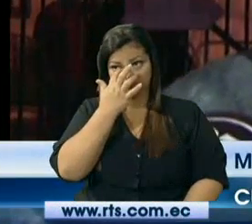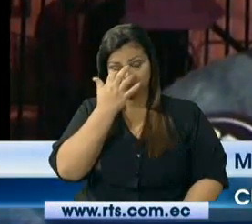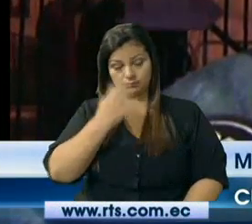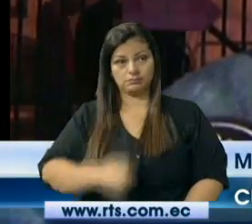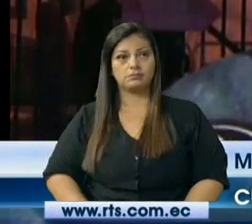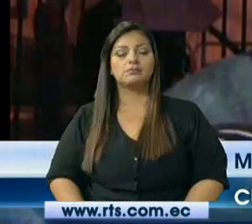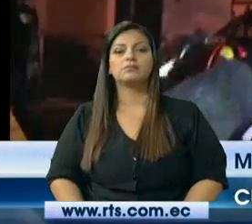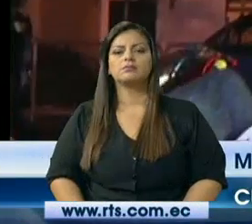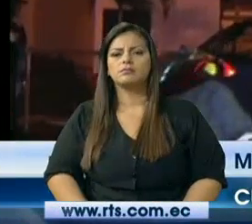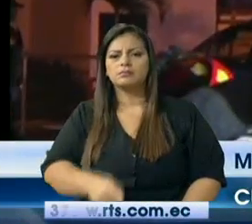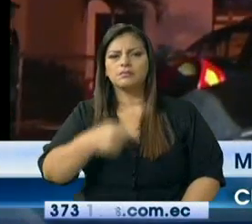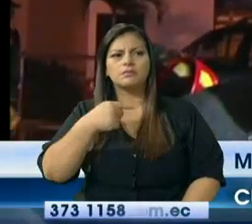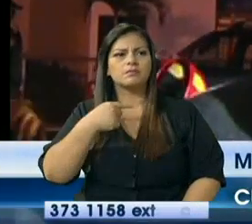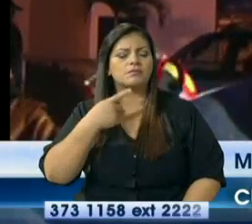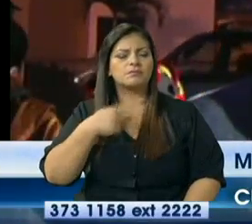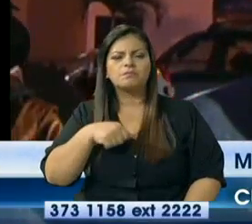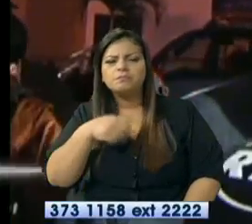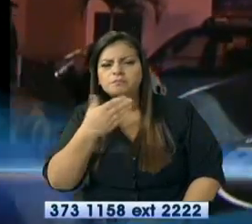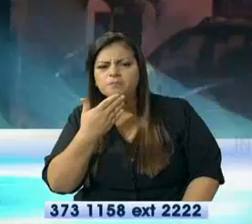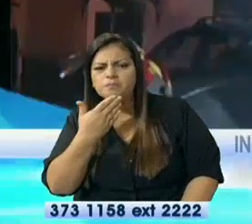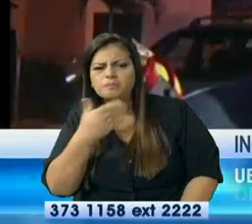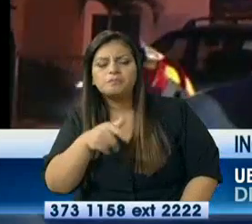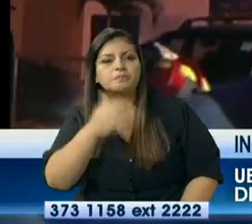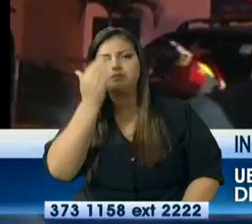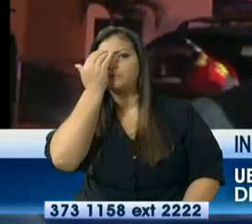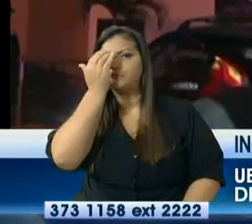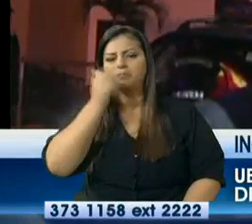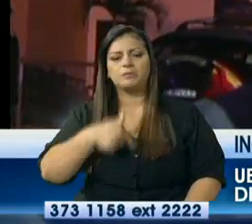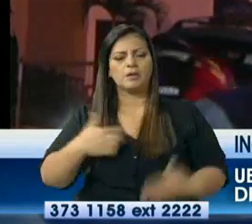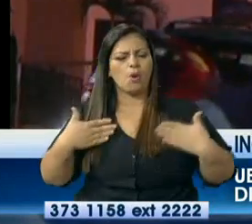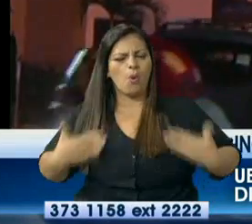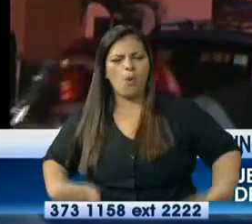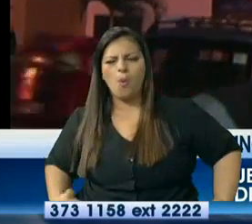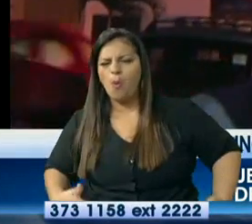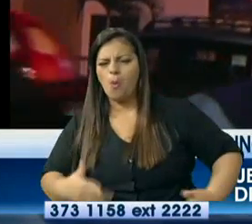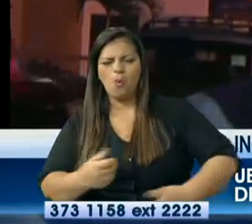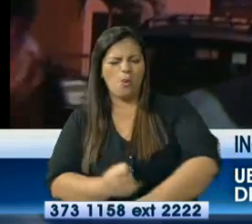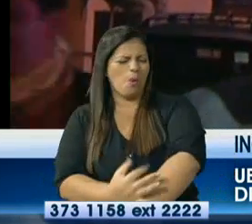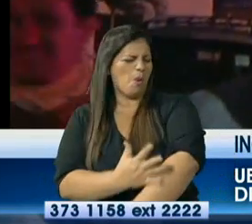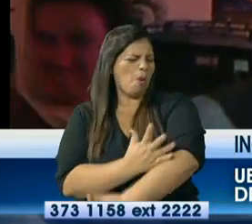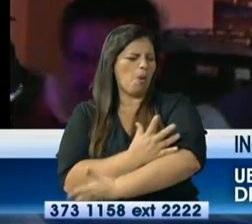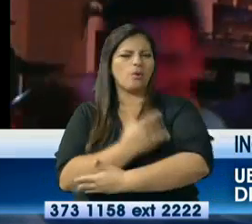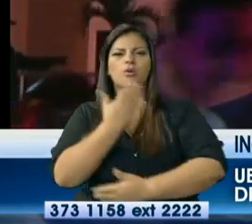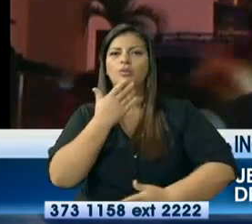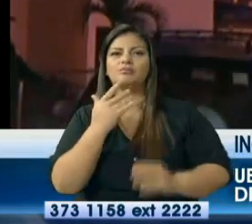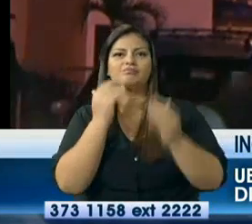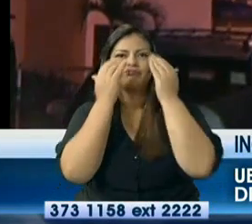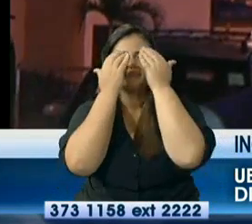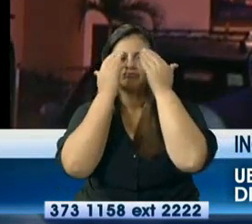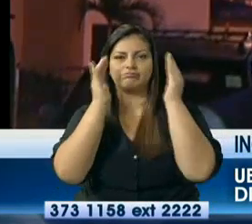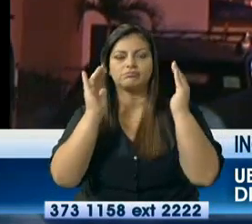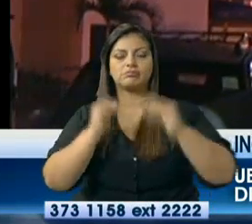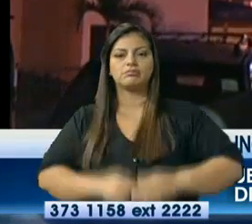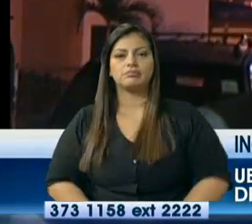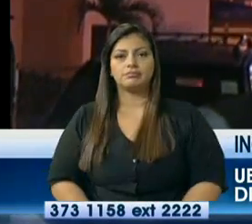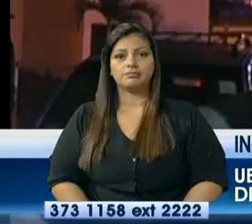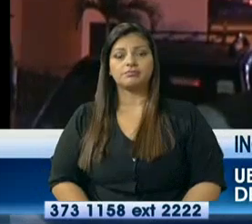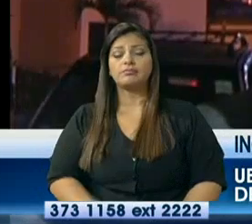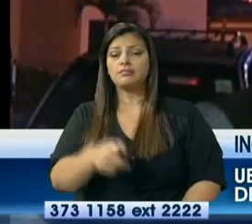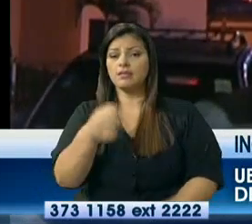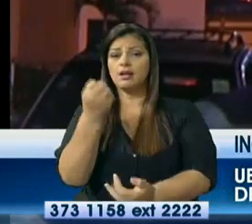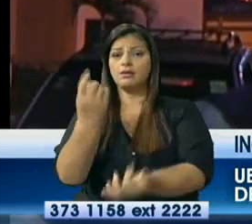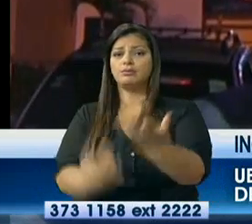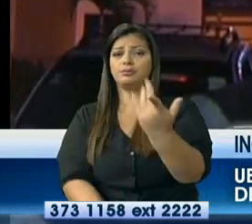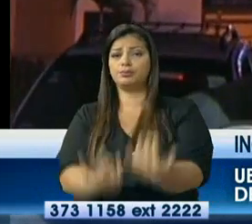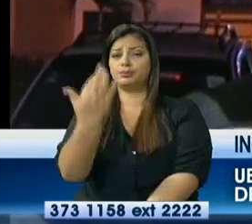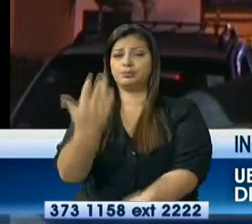la condición de salud de él. Hubo un conato de incendio, el cual a los 10 minutos de alertada